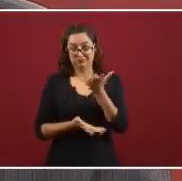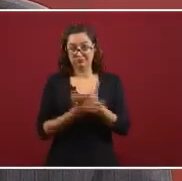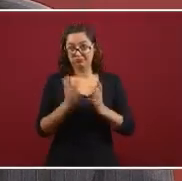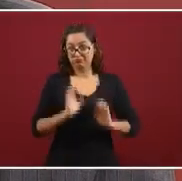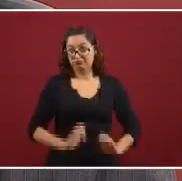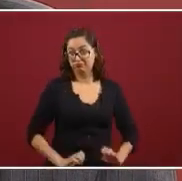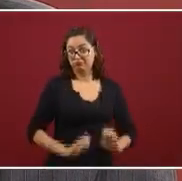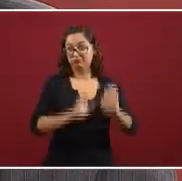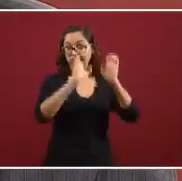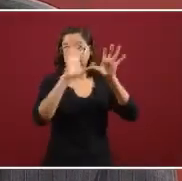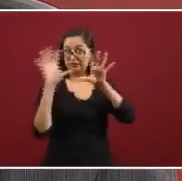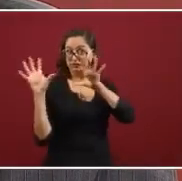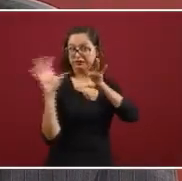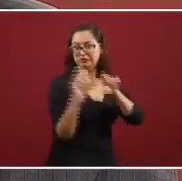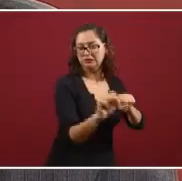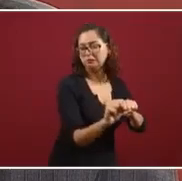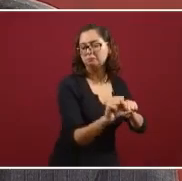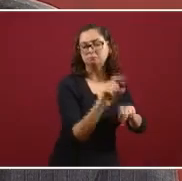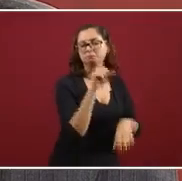instalaciones.